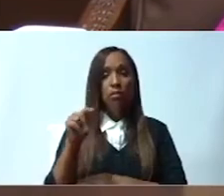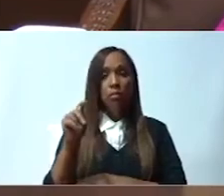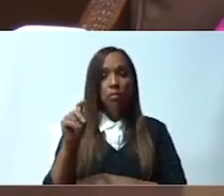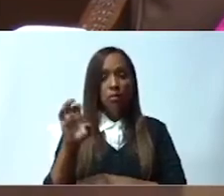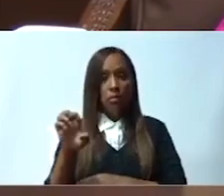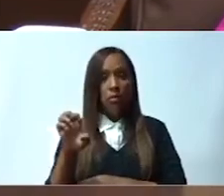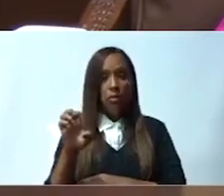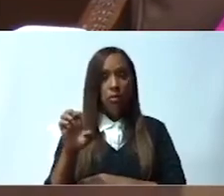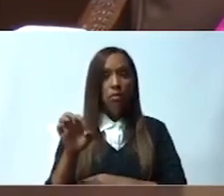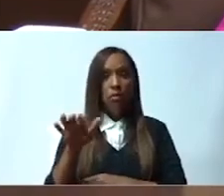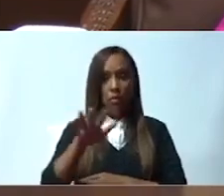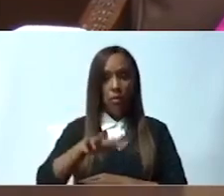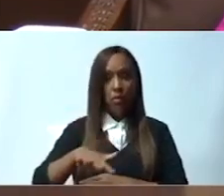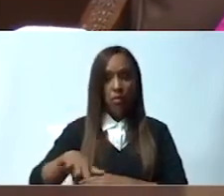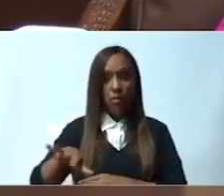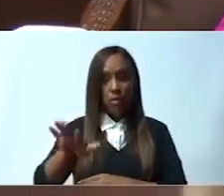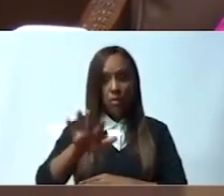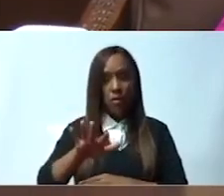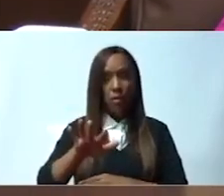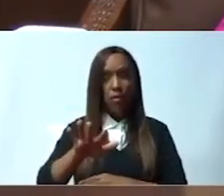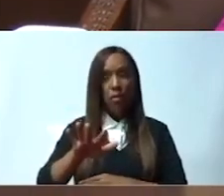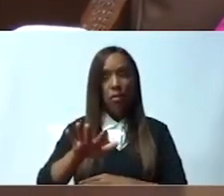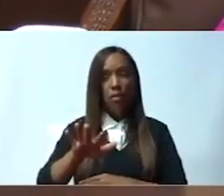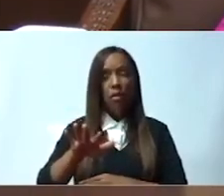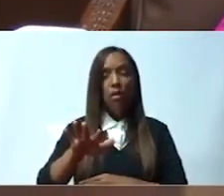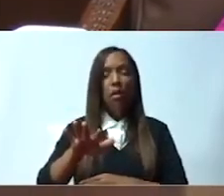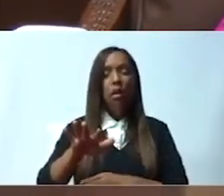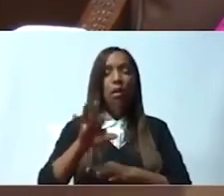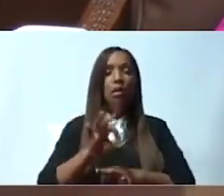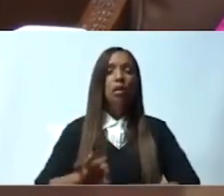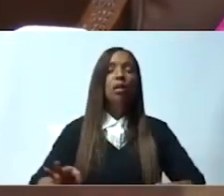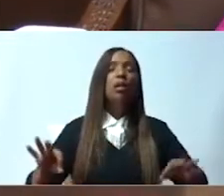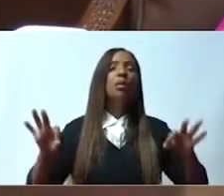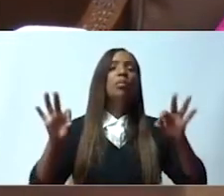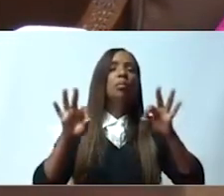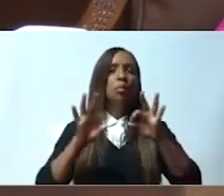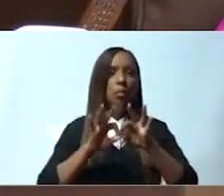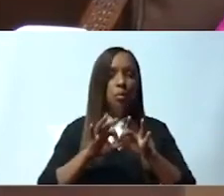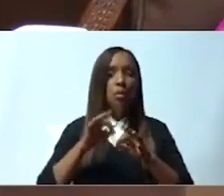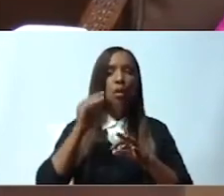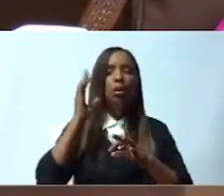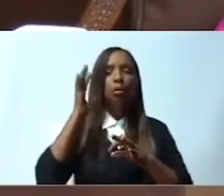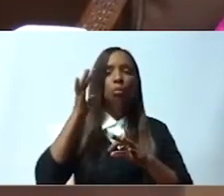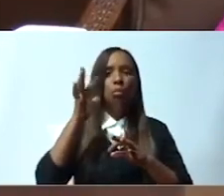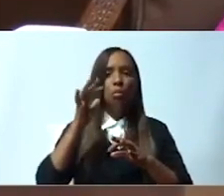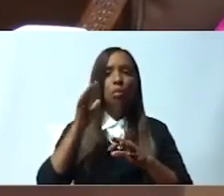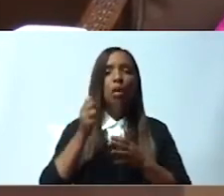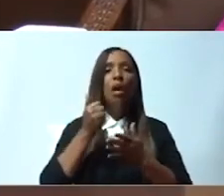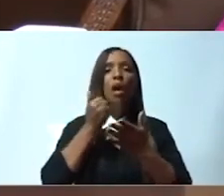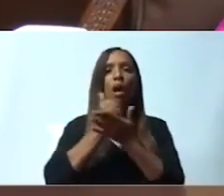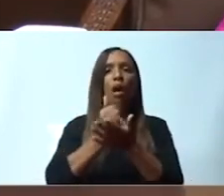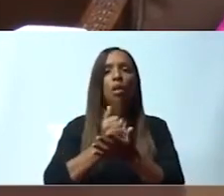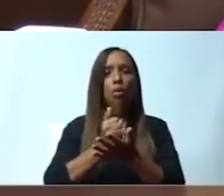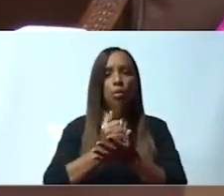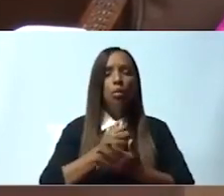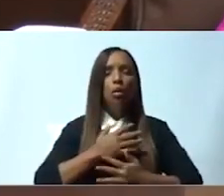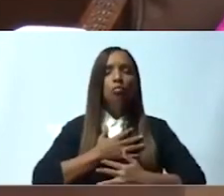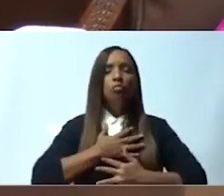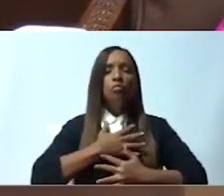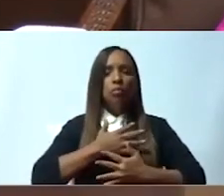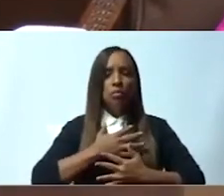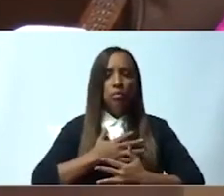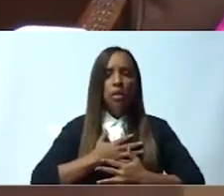está el jardín botánico, como muy bien lo señaló el diputado Tobías Crespo,